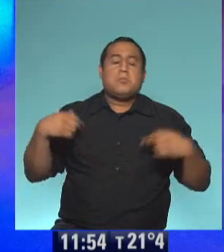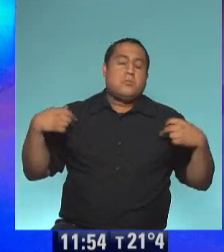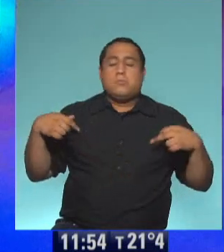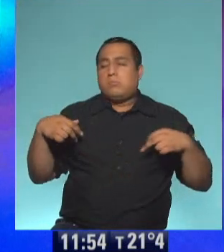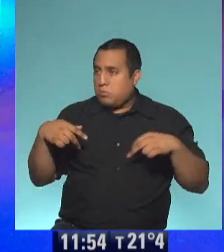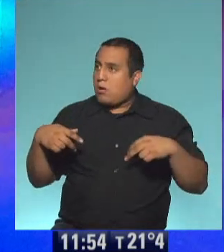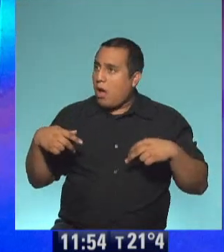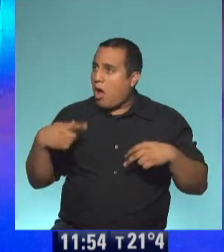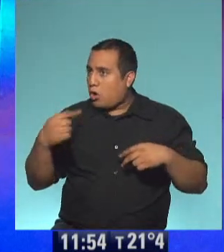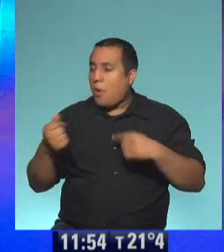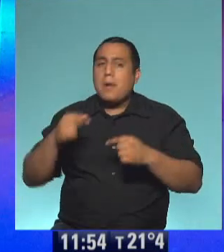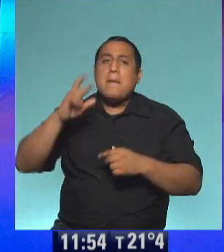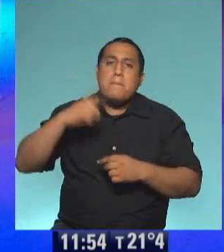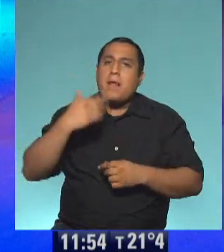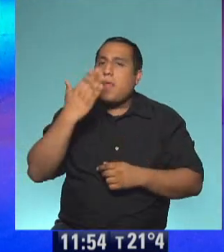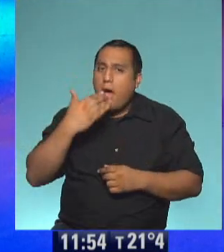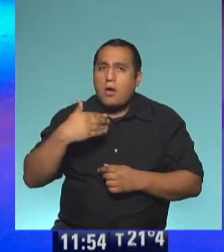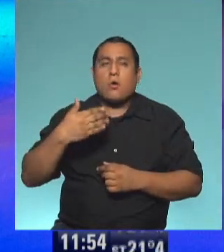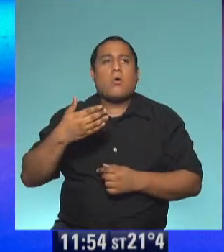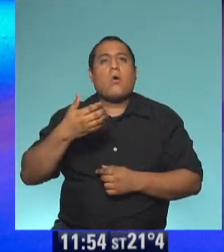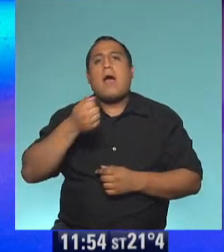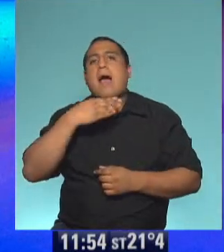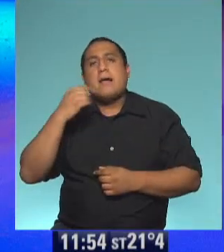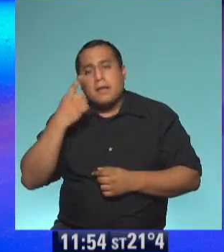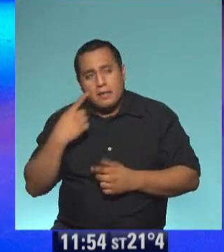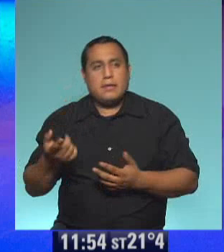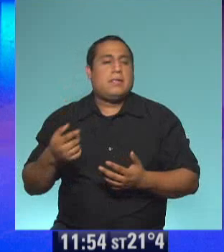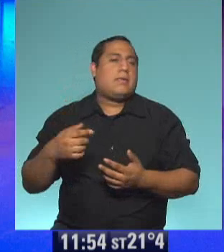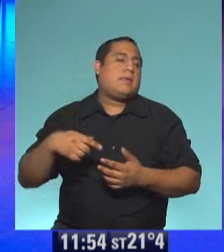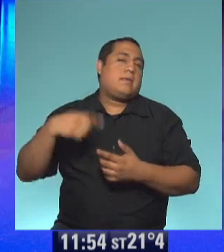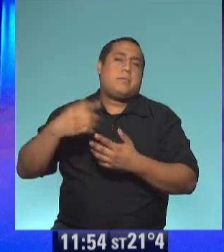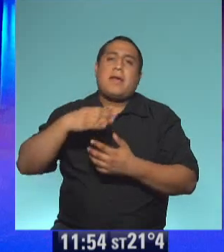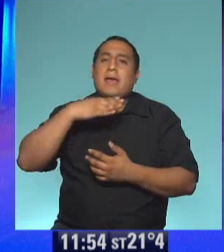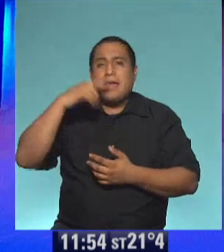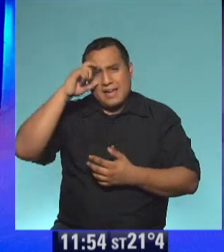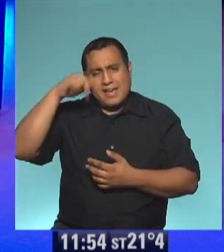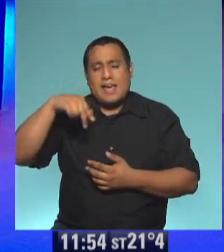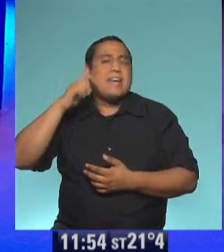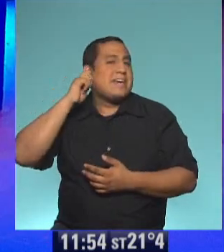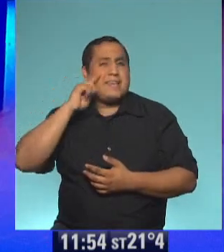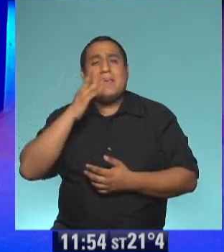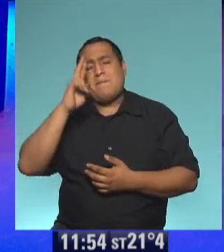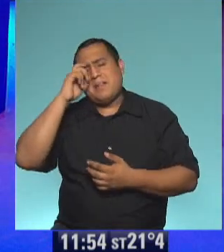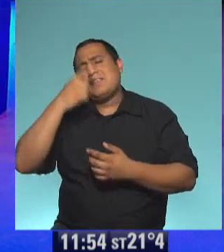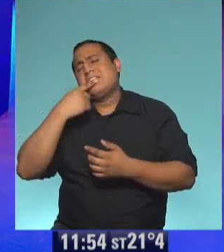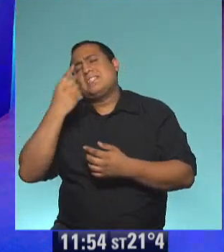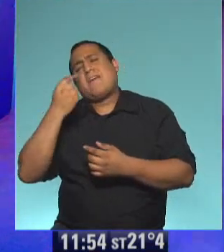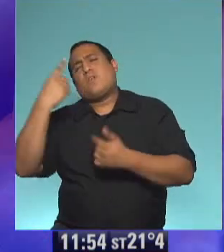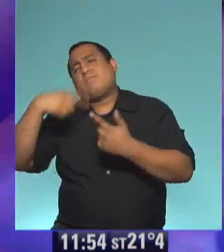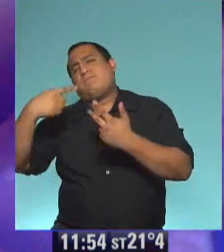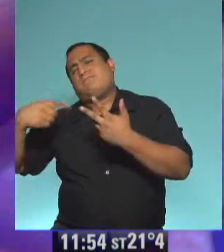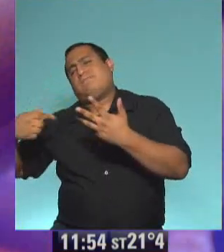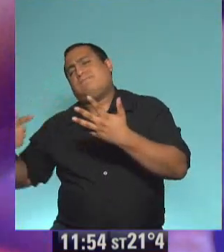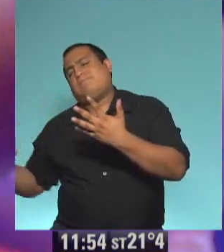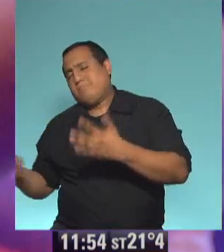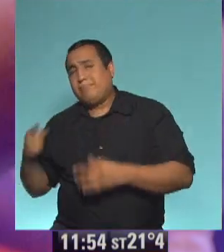comprando panes de ajo, de ají, de ajonjolí, de arándano, de ruibarbo, de jengibre y de muchísimos otros sabores recién arribados